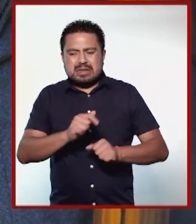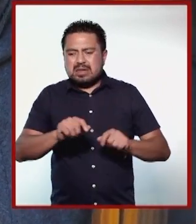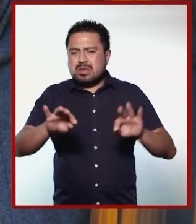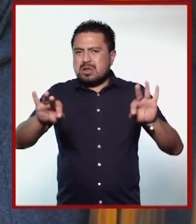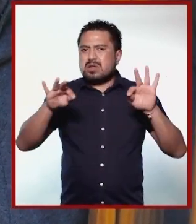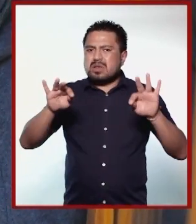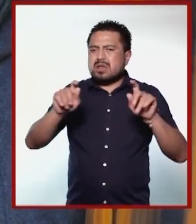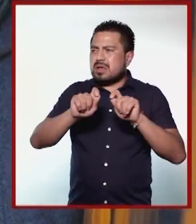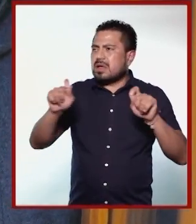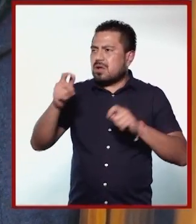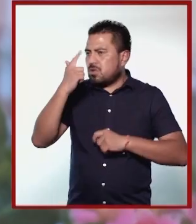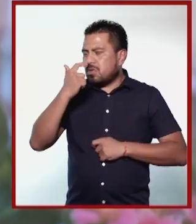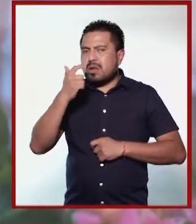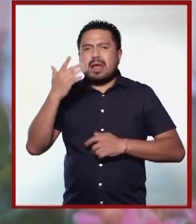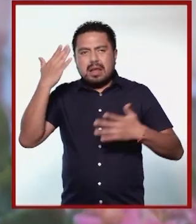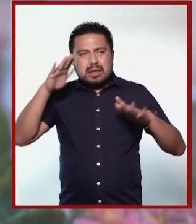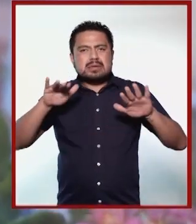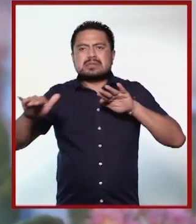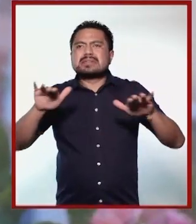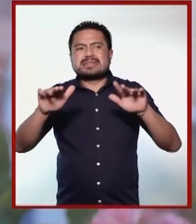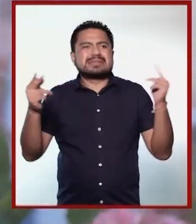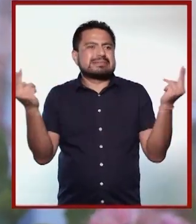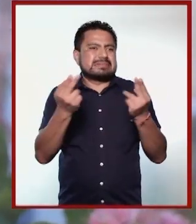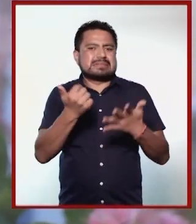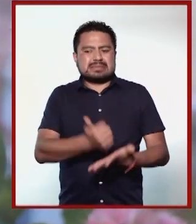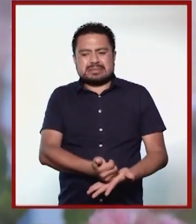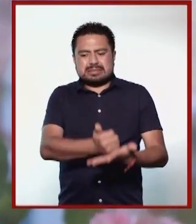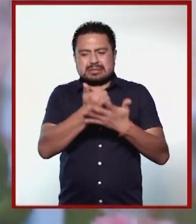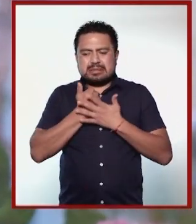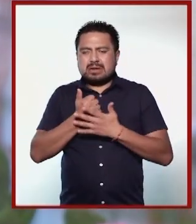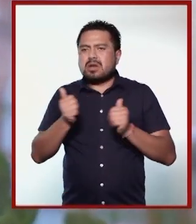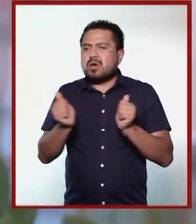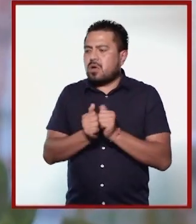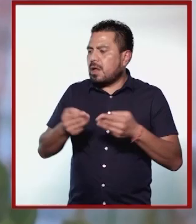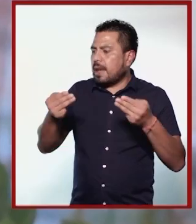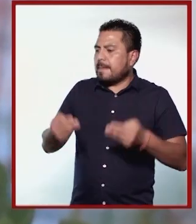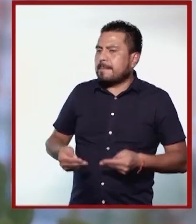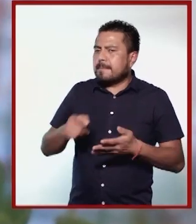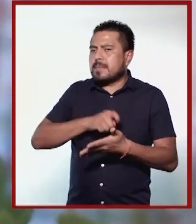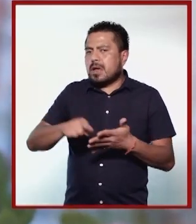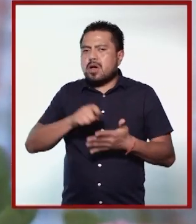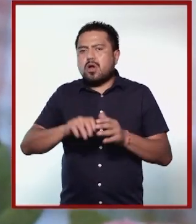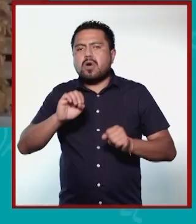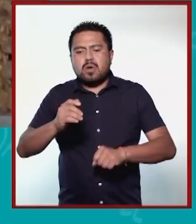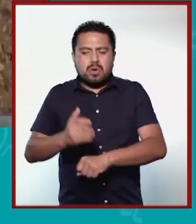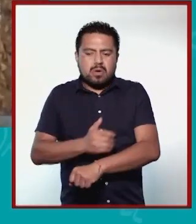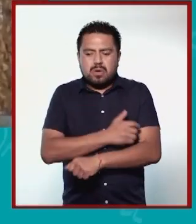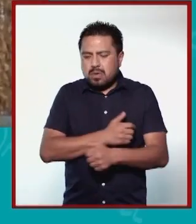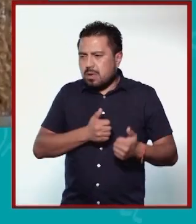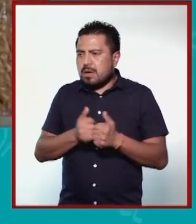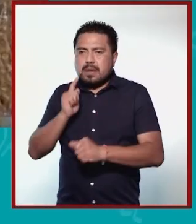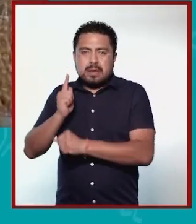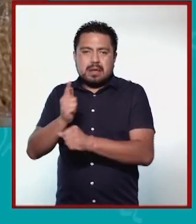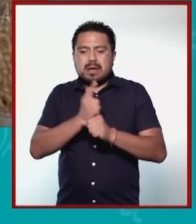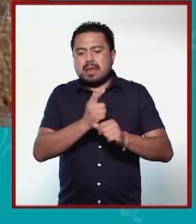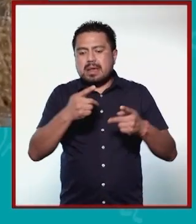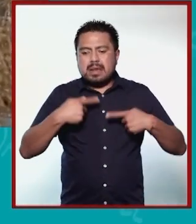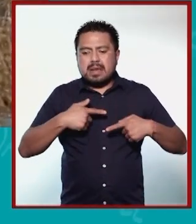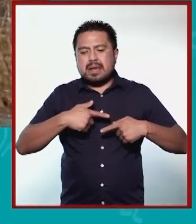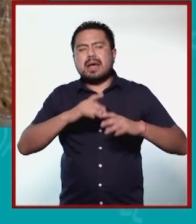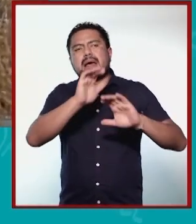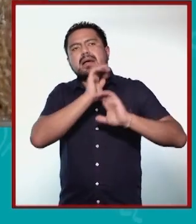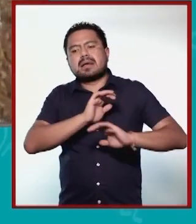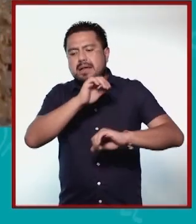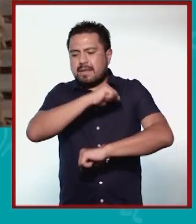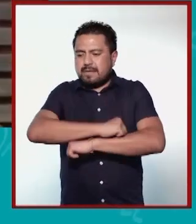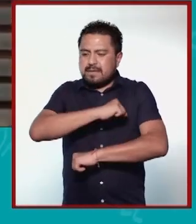hacer saber a las demás personas que necesitaban de ayuda, de un mandado o bien de compañía. Vimos gente cantar desde sus ventanas